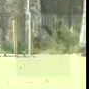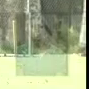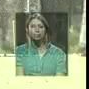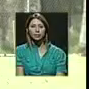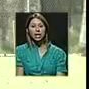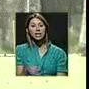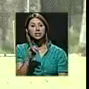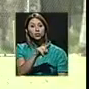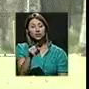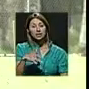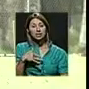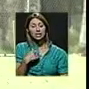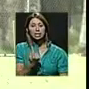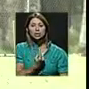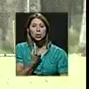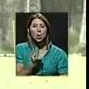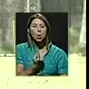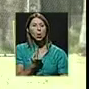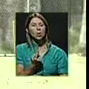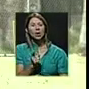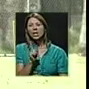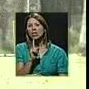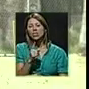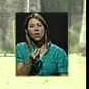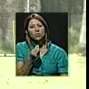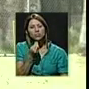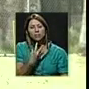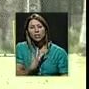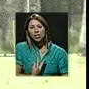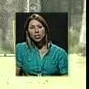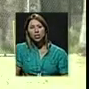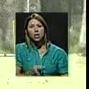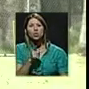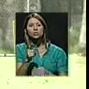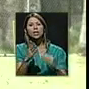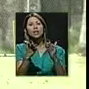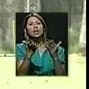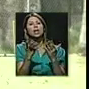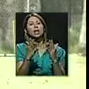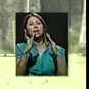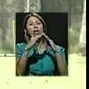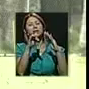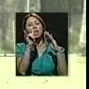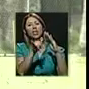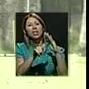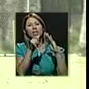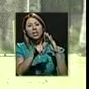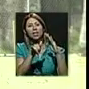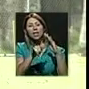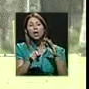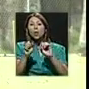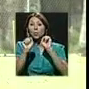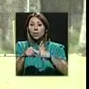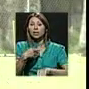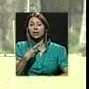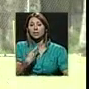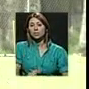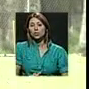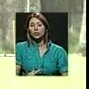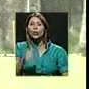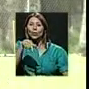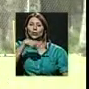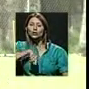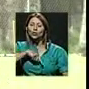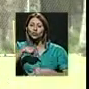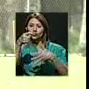Si se siente solo, le falta el apetito y no quiere salir de su casa, usted podría estar sufriendo de un cuadro de depresión. Hoy le daremos